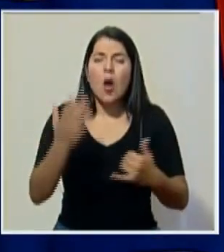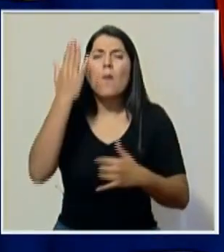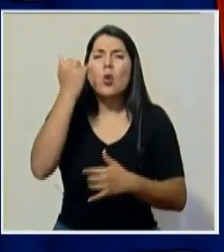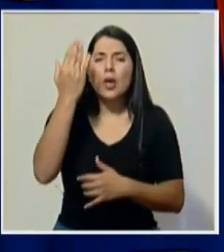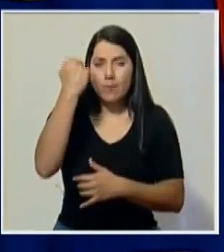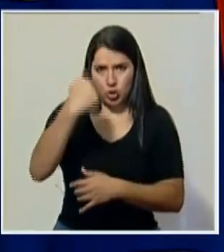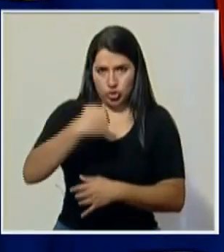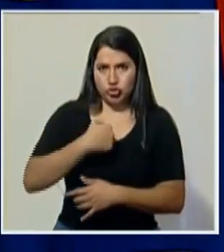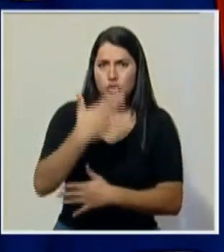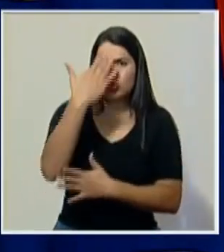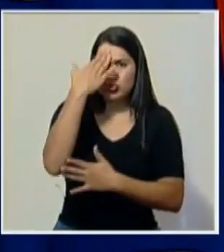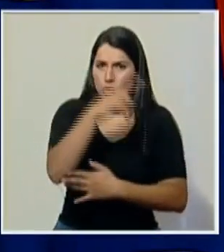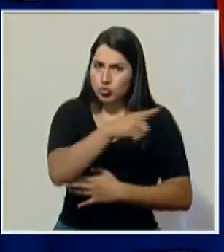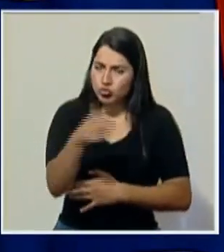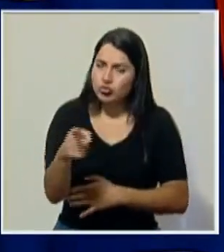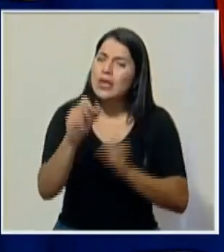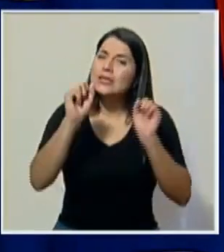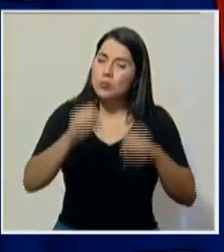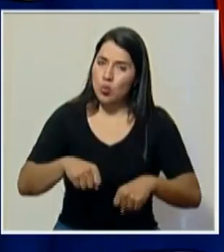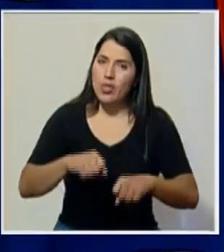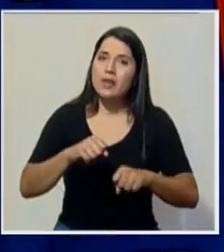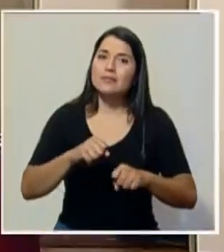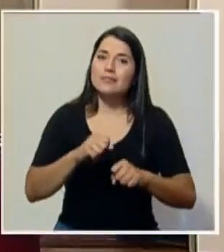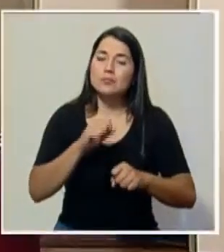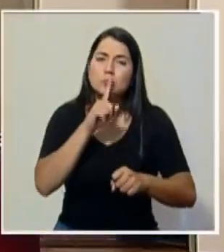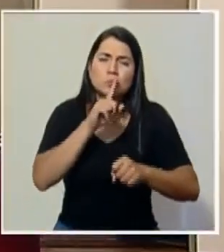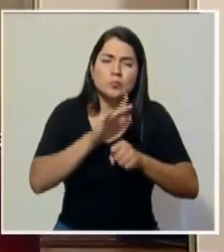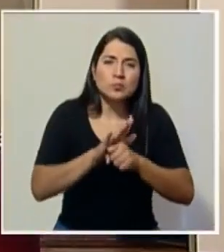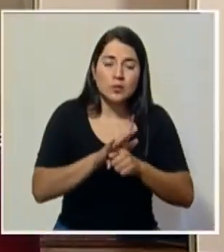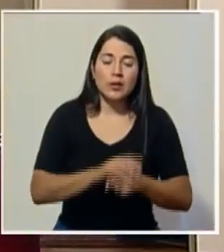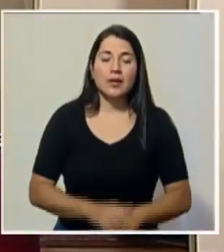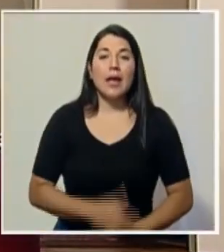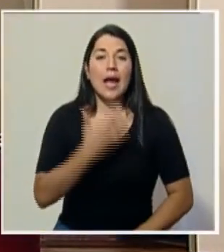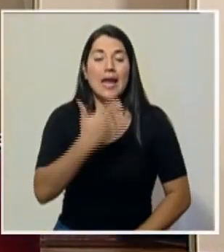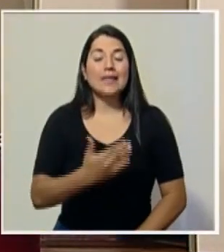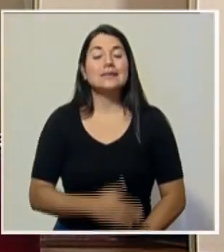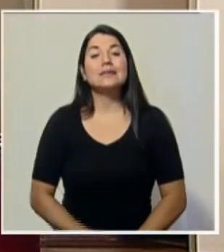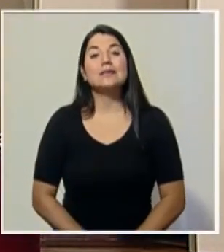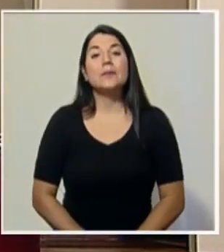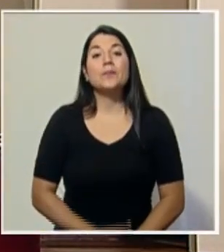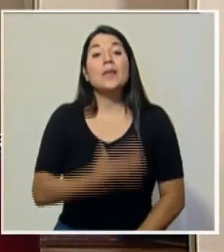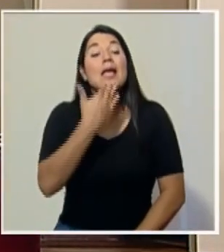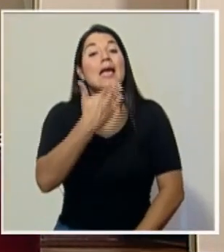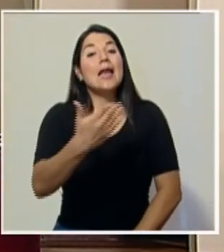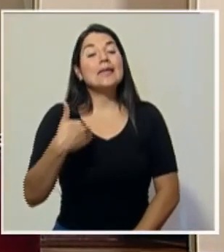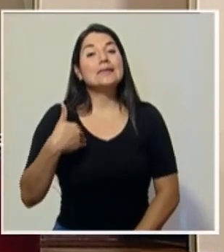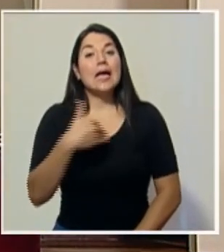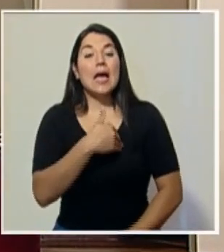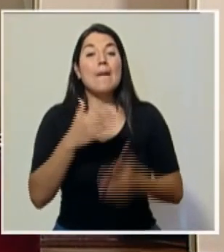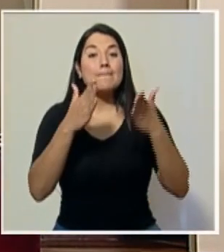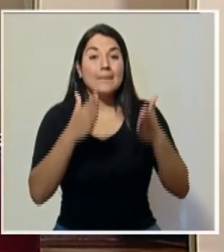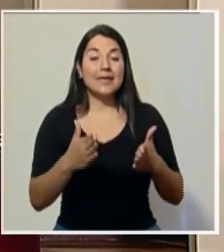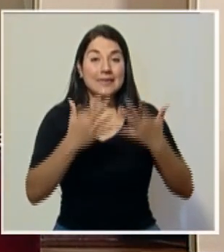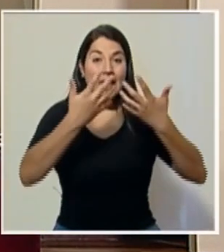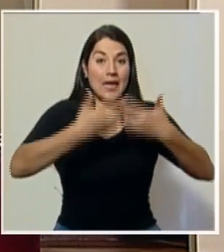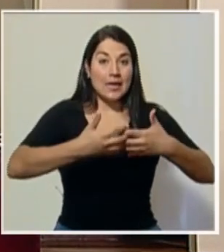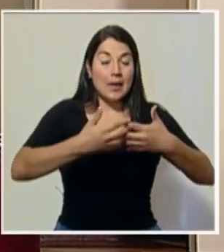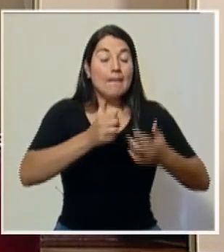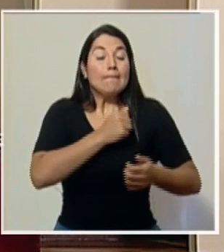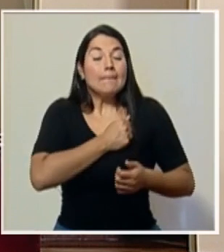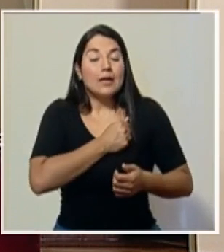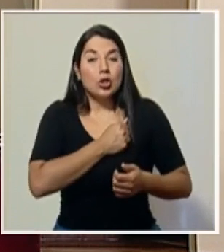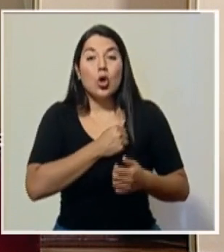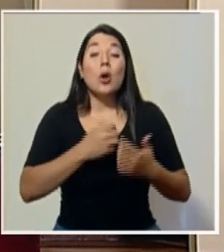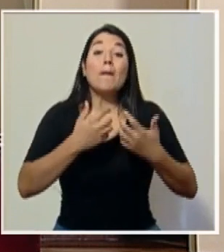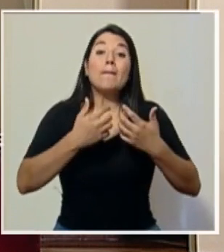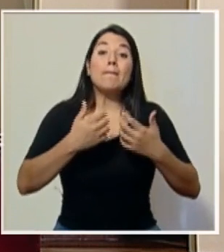yo sé que ustedes nos van a responder. Gracias. Muchas gracias a la señora ministra